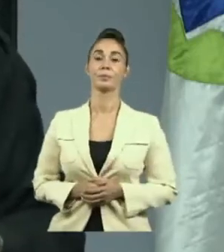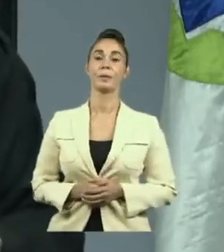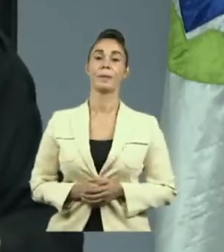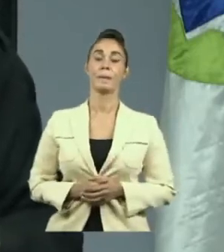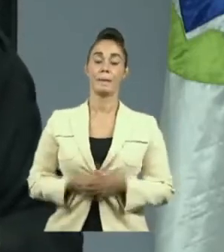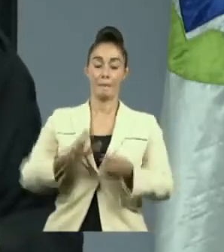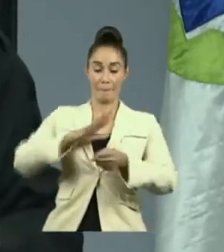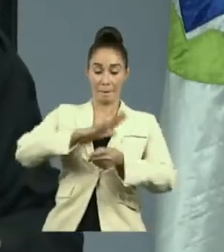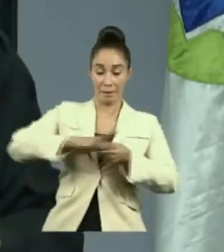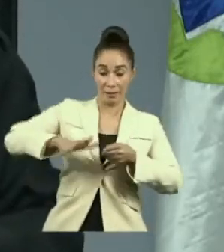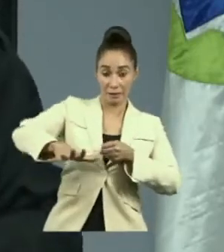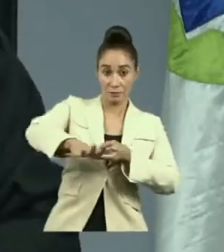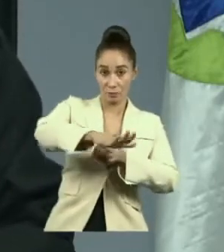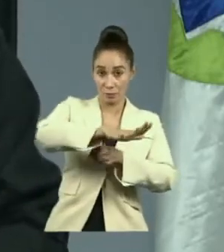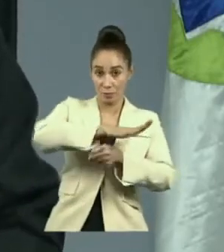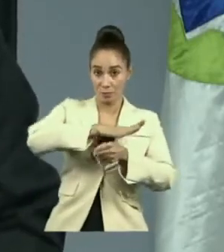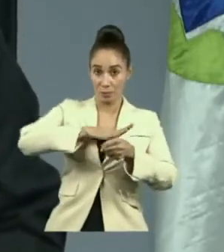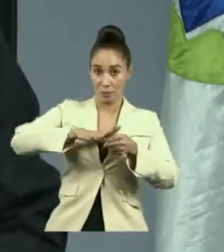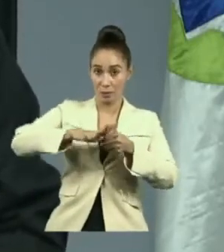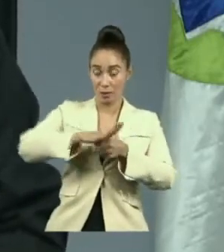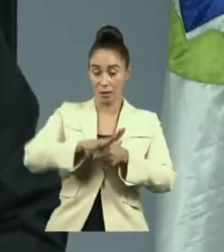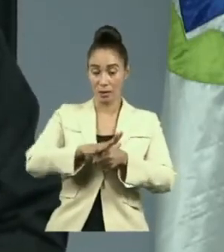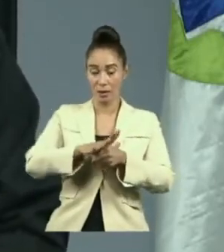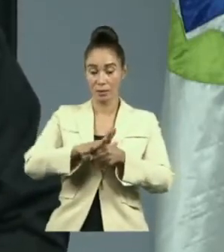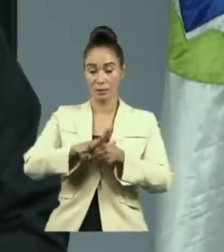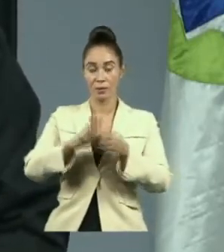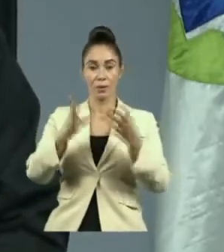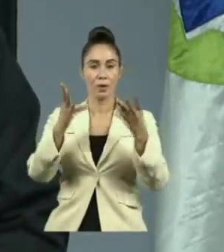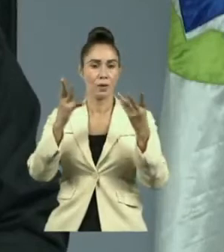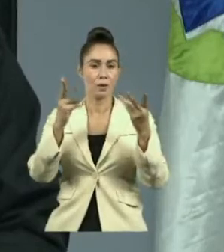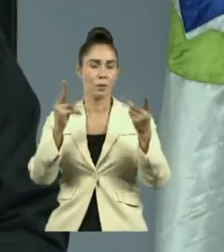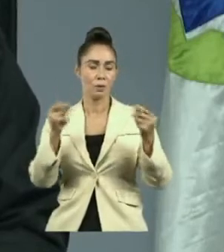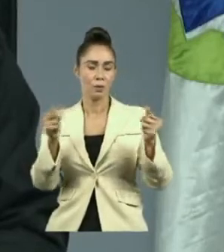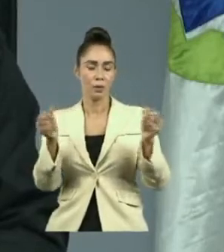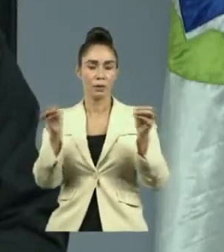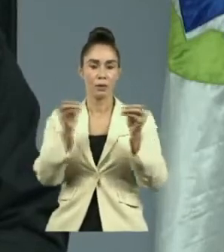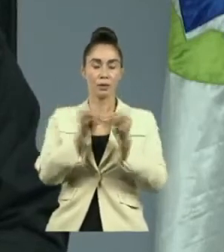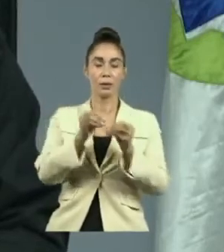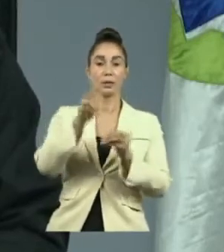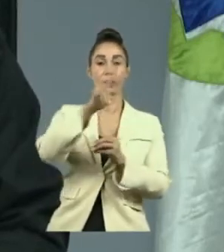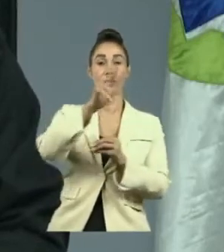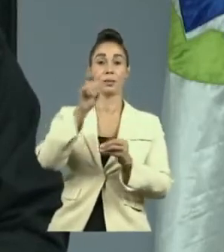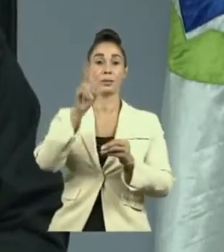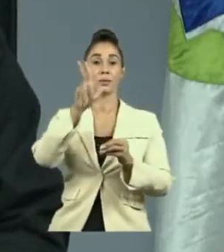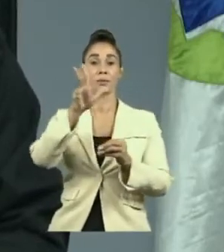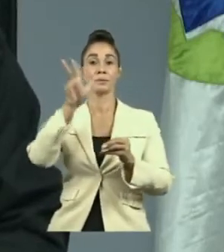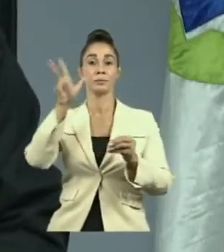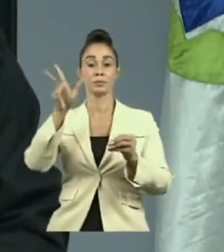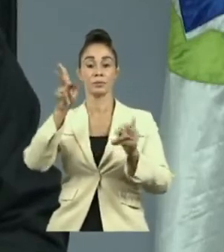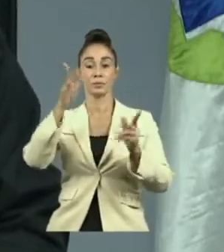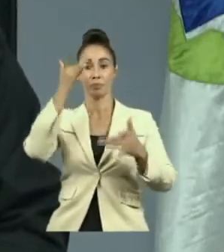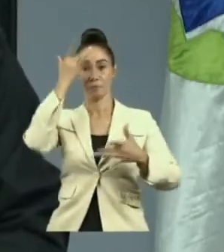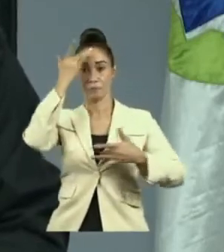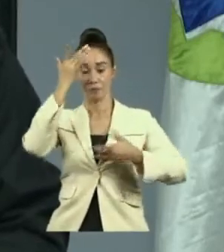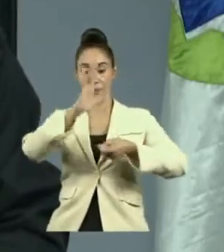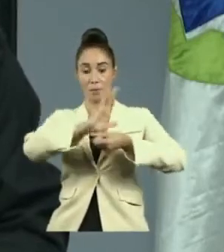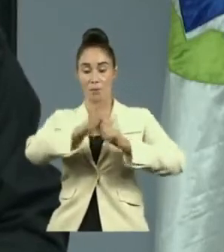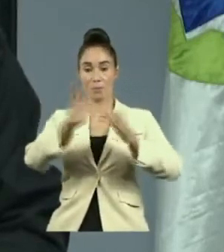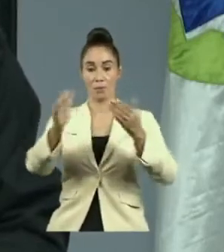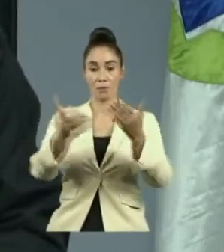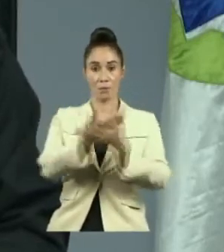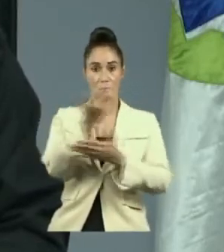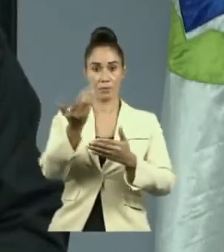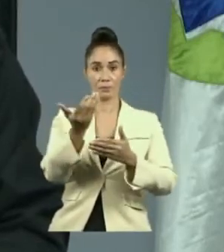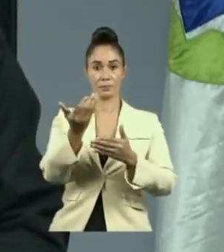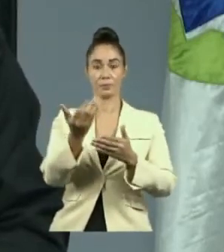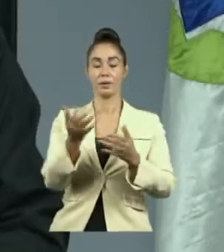en total el número de casos nuevos 236 acumula